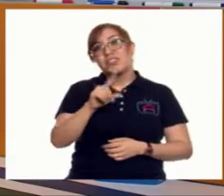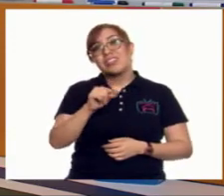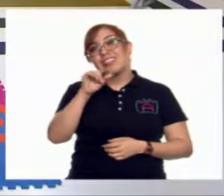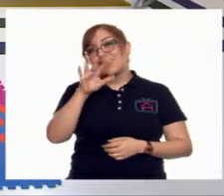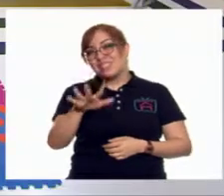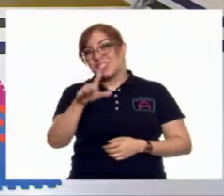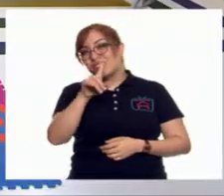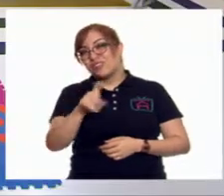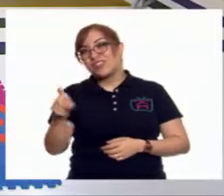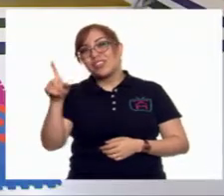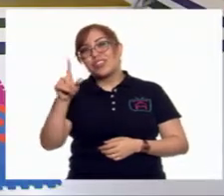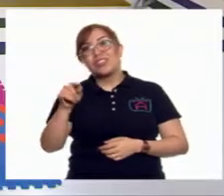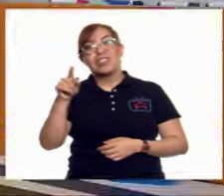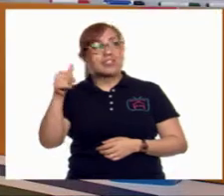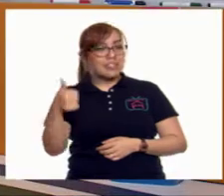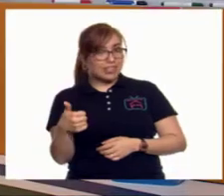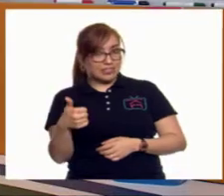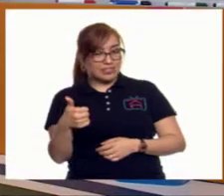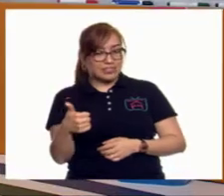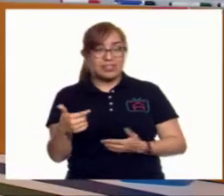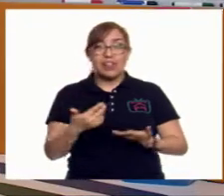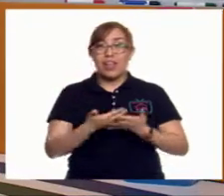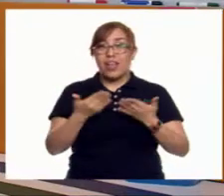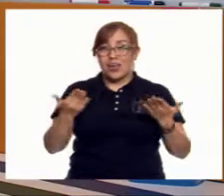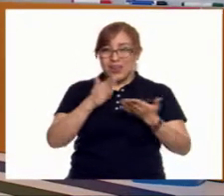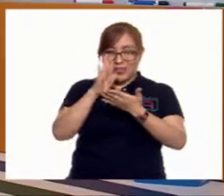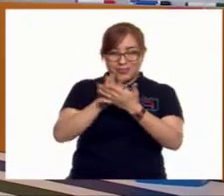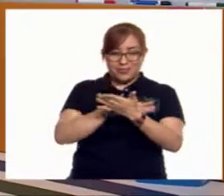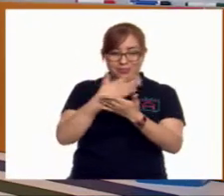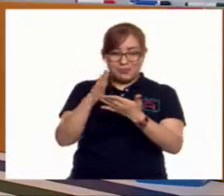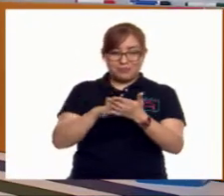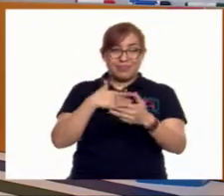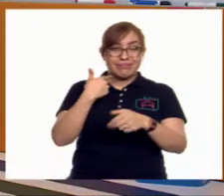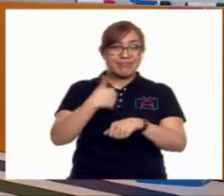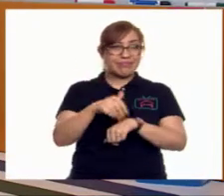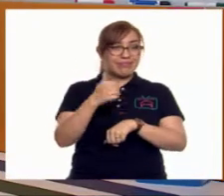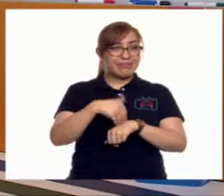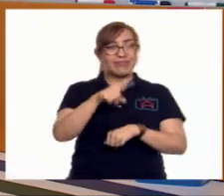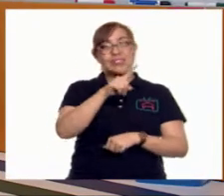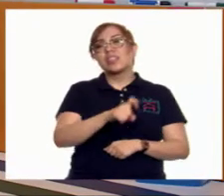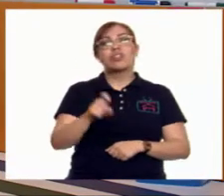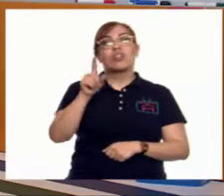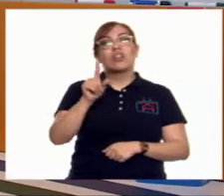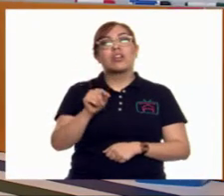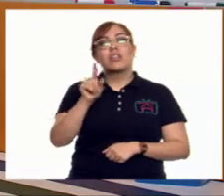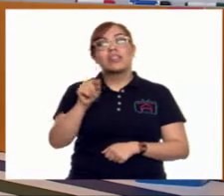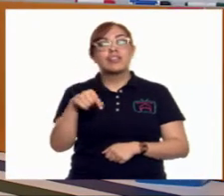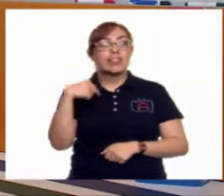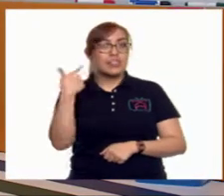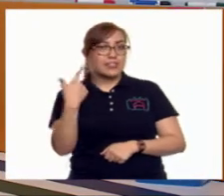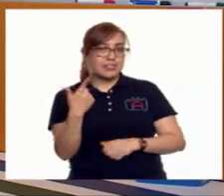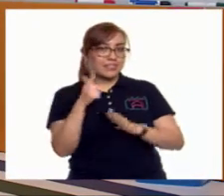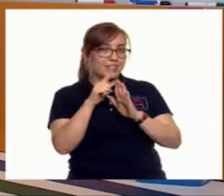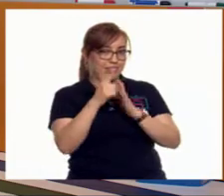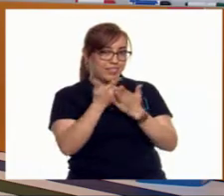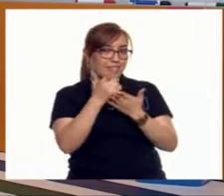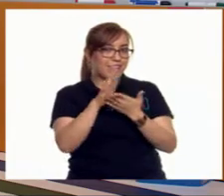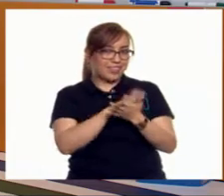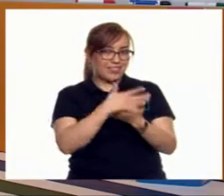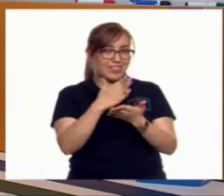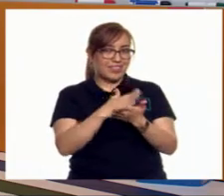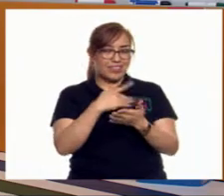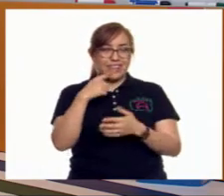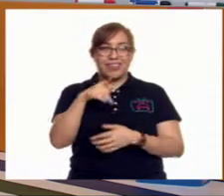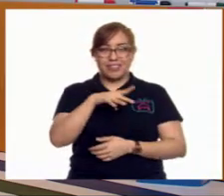176. Así es. Vamos a observar la página 177 de nuestro libro porque ahí vienen